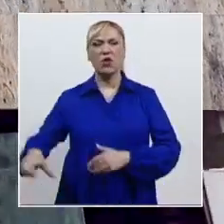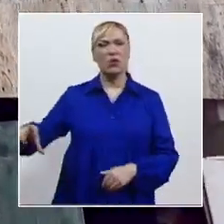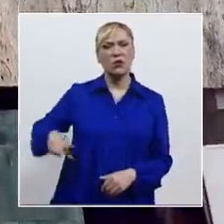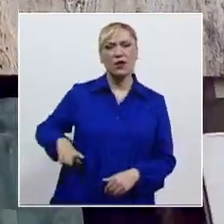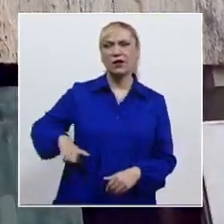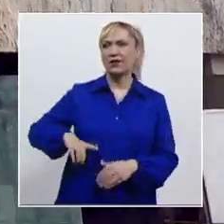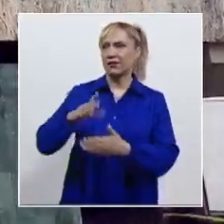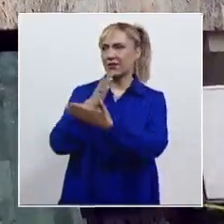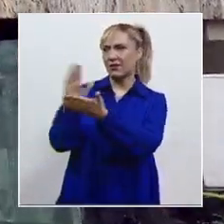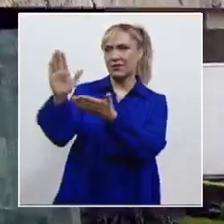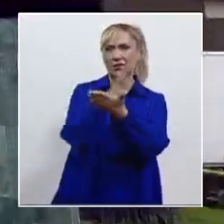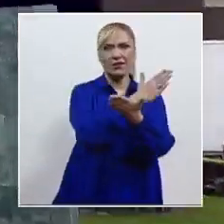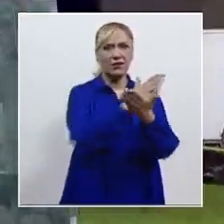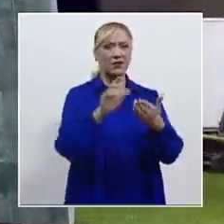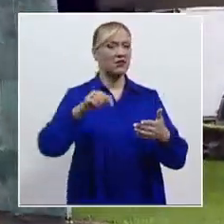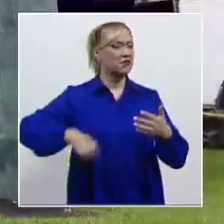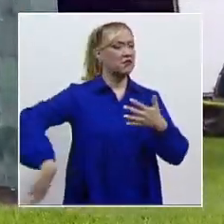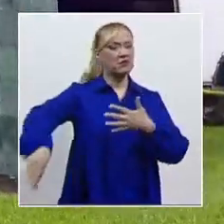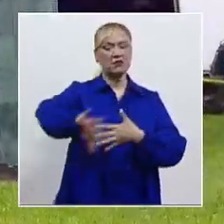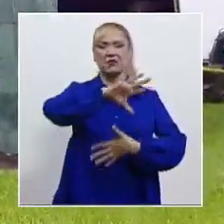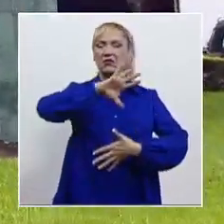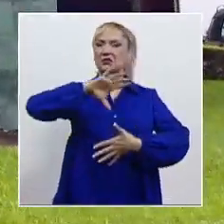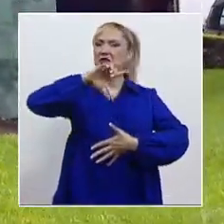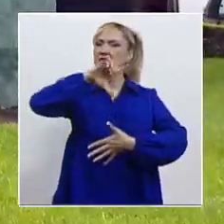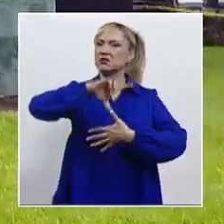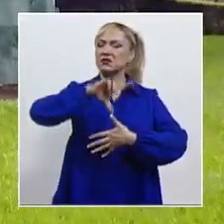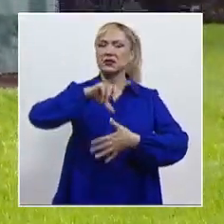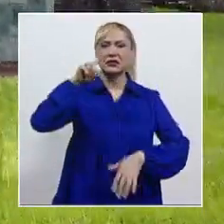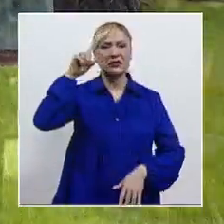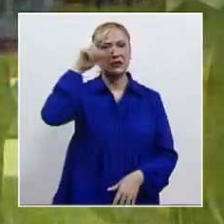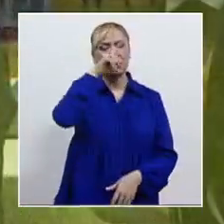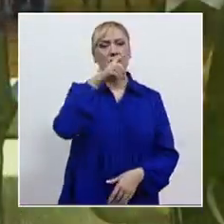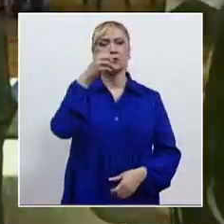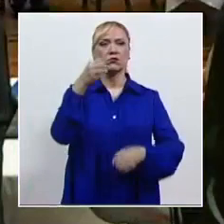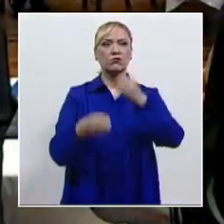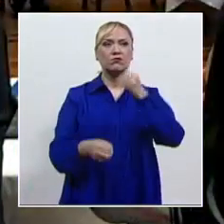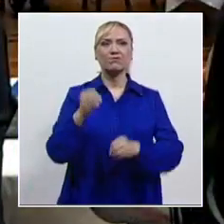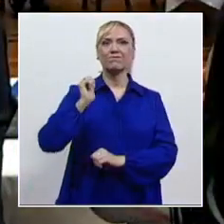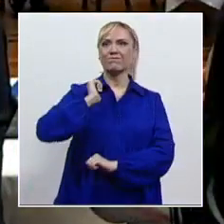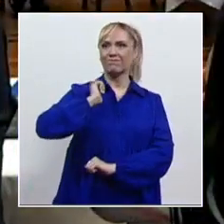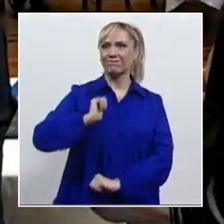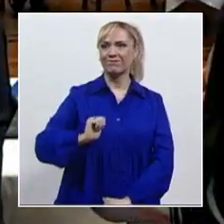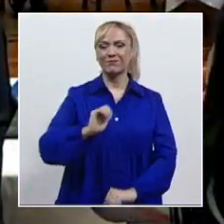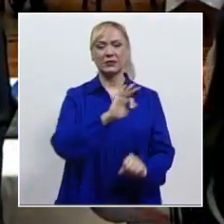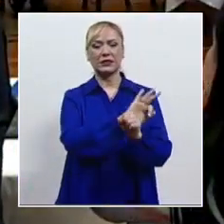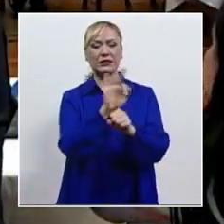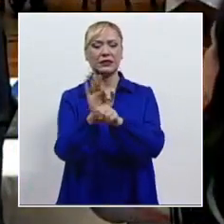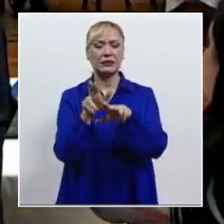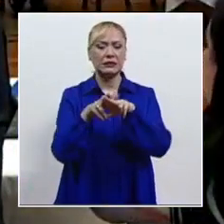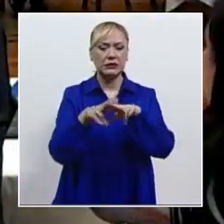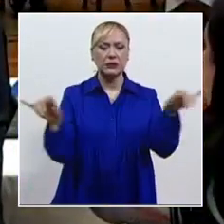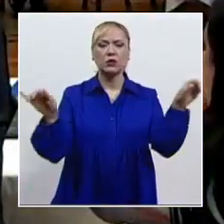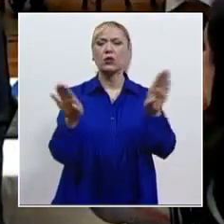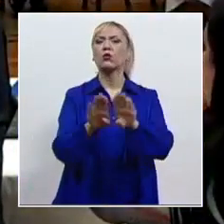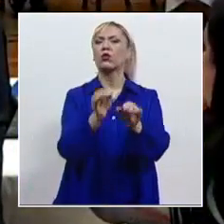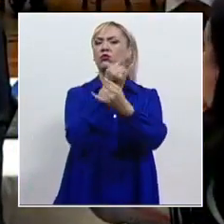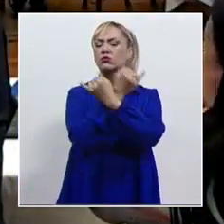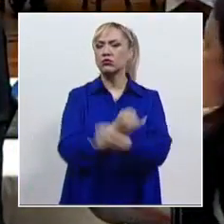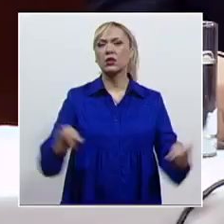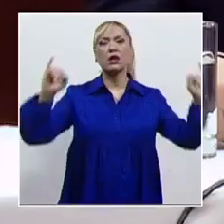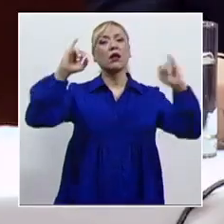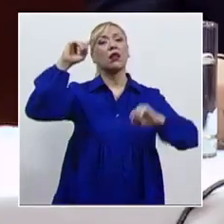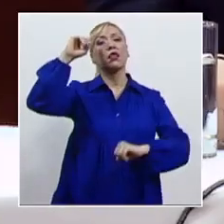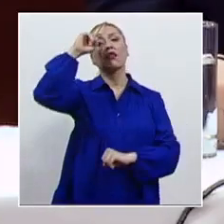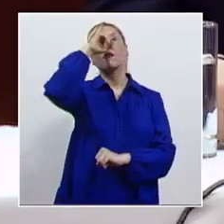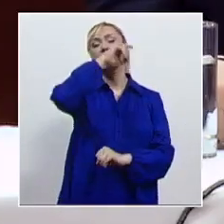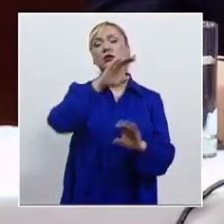democracias constitucionales. Aseguró que sin poderes judiciales íntegros e independientes, los derechos humanos quedarán en el papel y en el simple